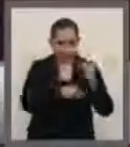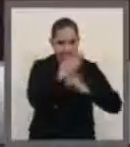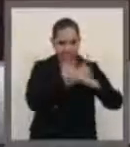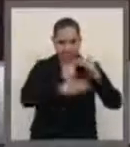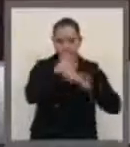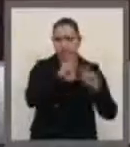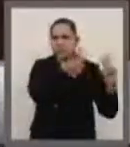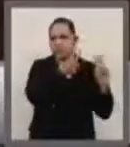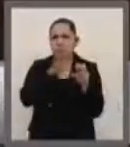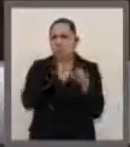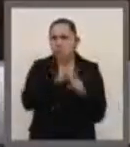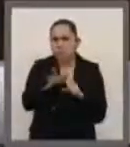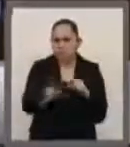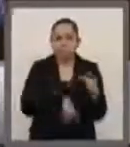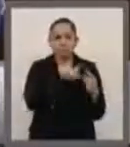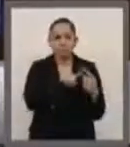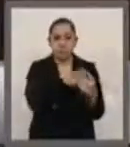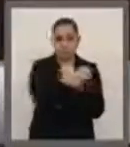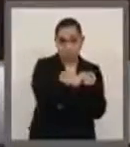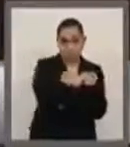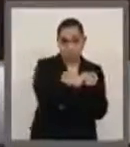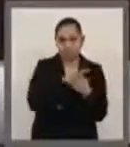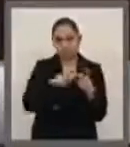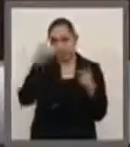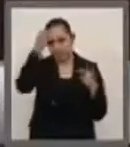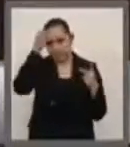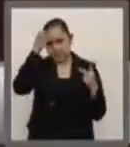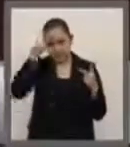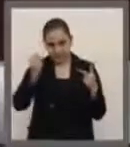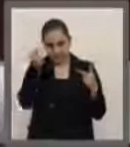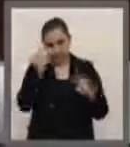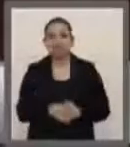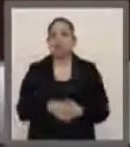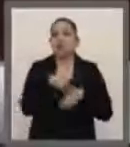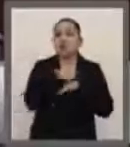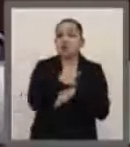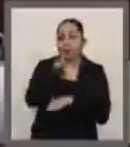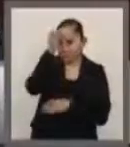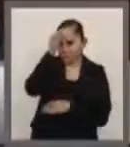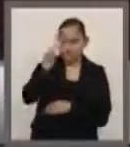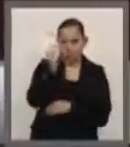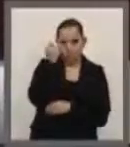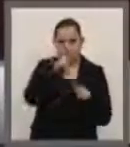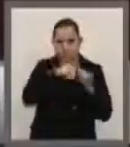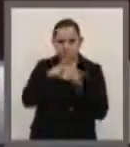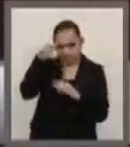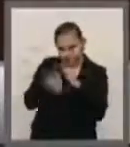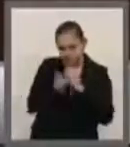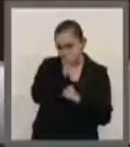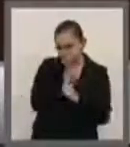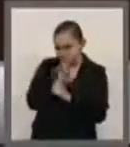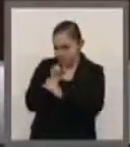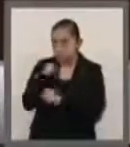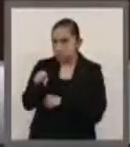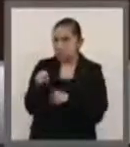y la ciencia y la tecnología. La inversión en investigación científica y tecnológica va de la mano del desarrollo